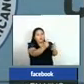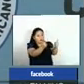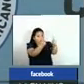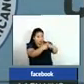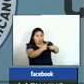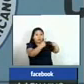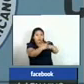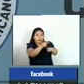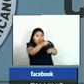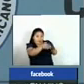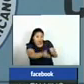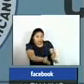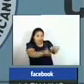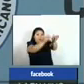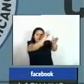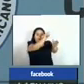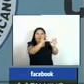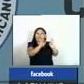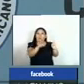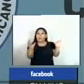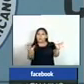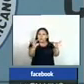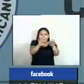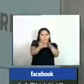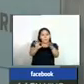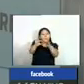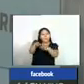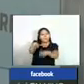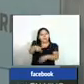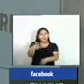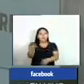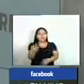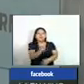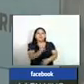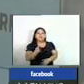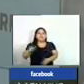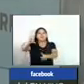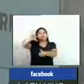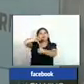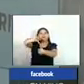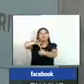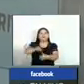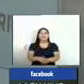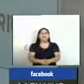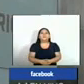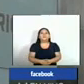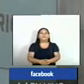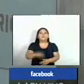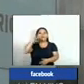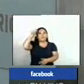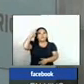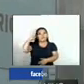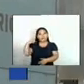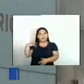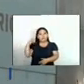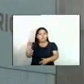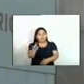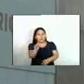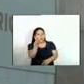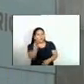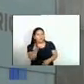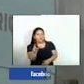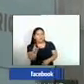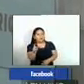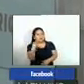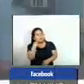institución a ser la vinculante con las necesidades de todos los centroamericanos. En una nota que recién hace unos minutos